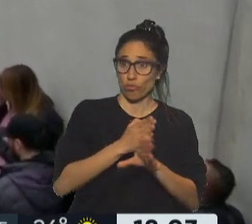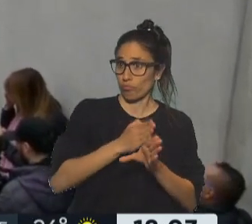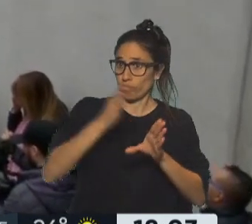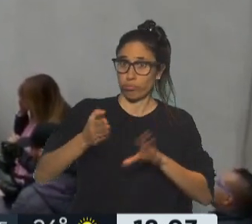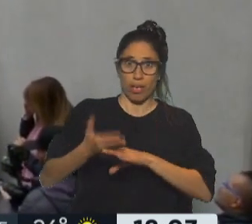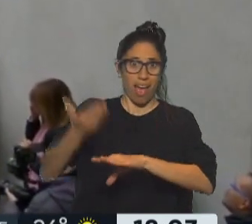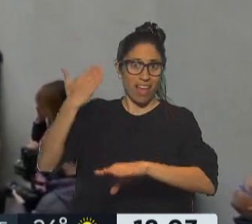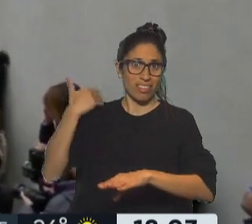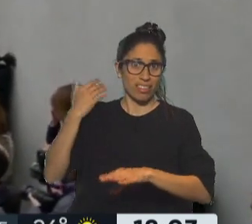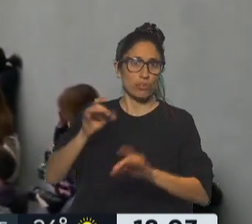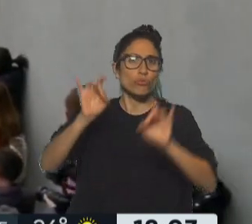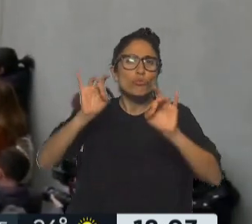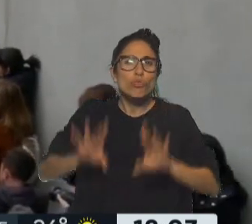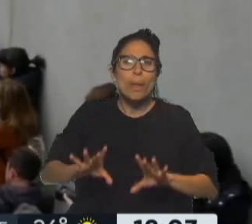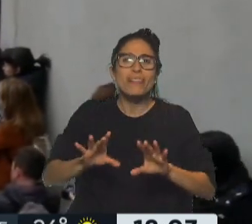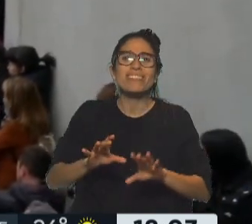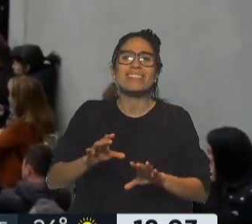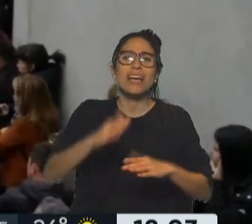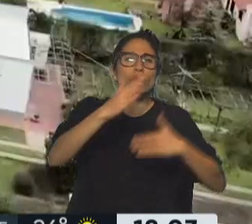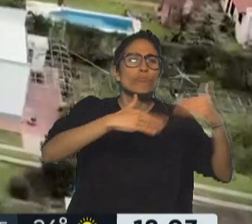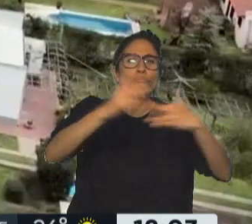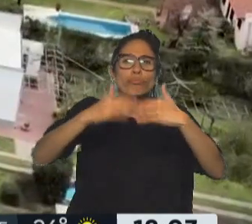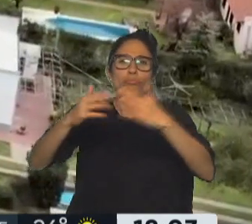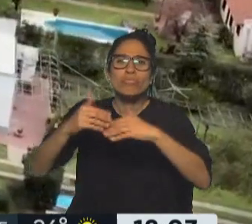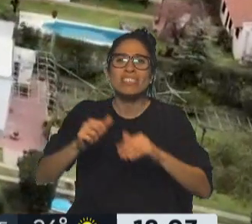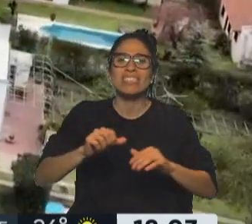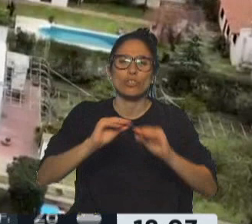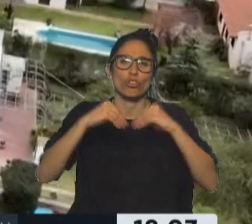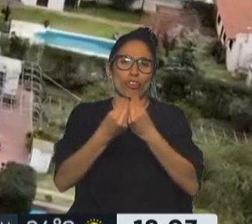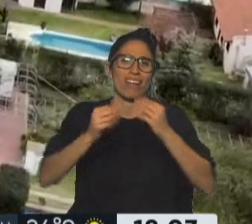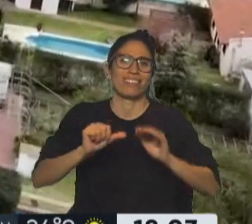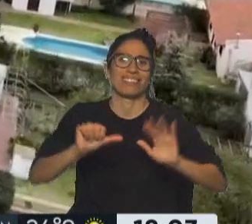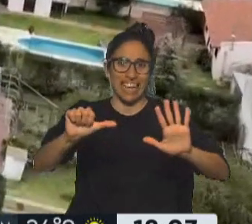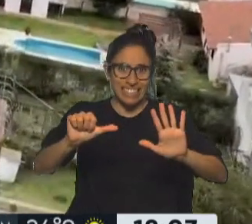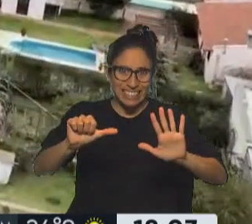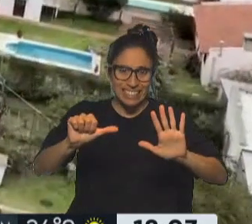y todos en la ciudad de Buenos Aires sabemos